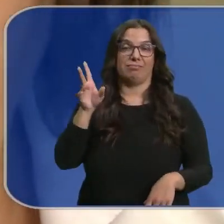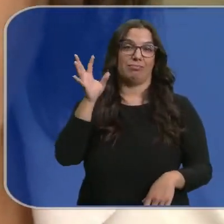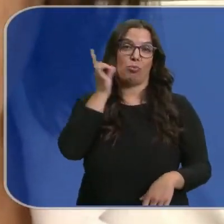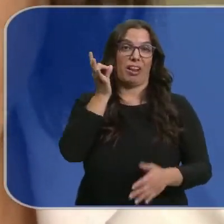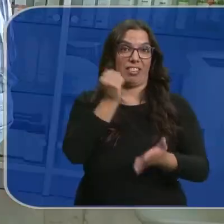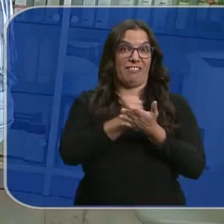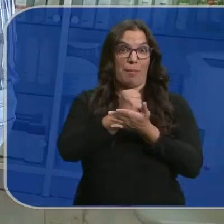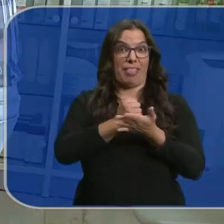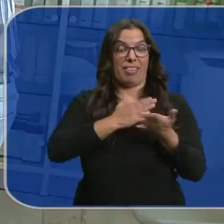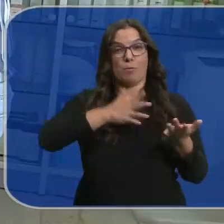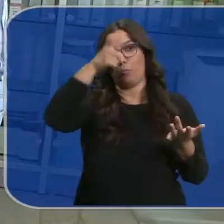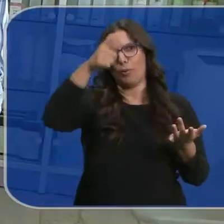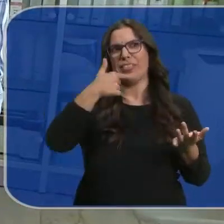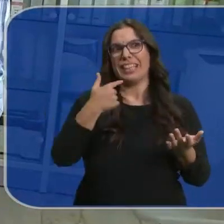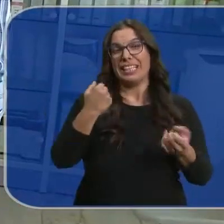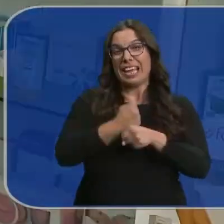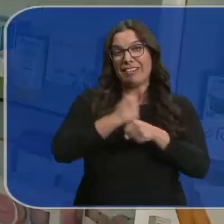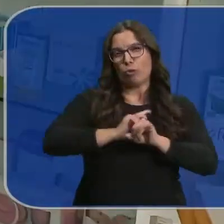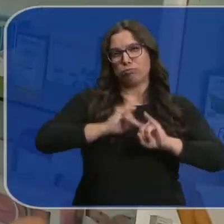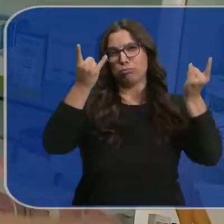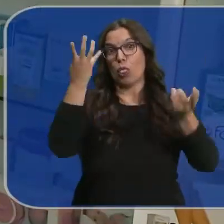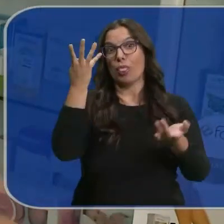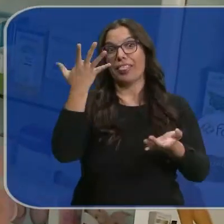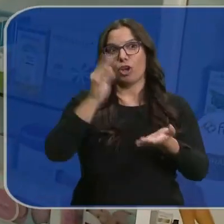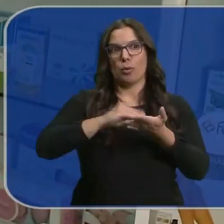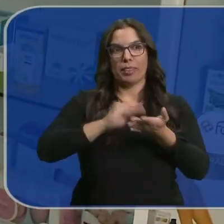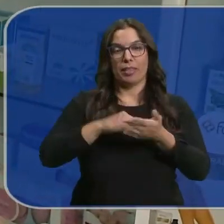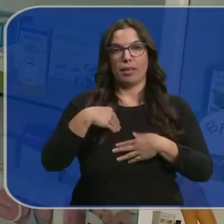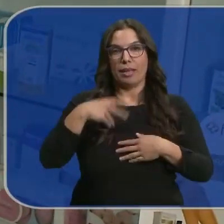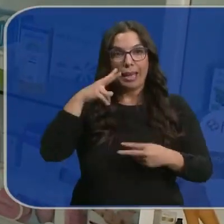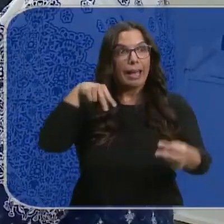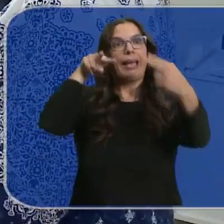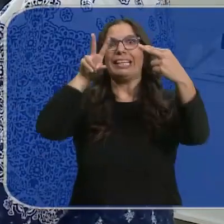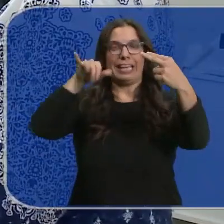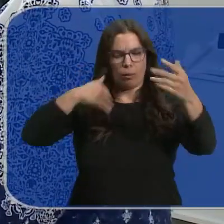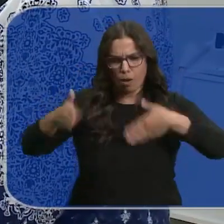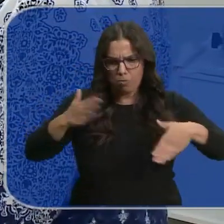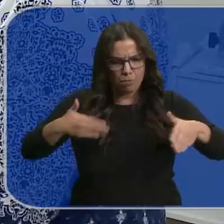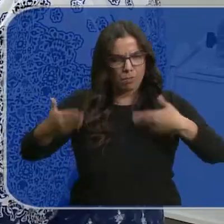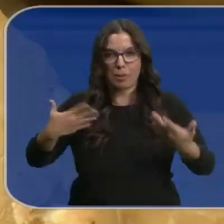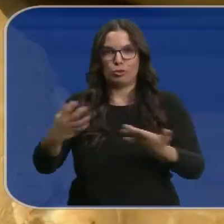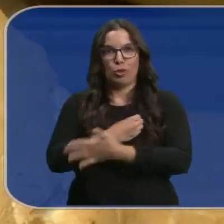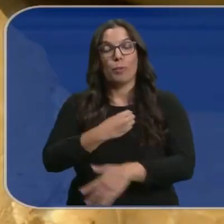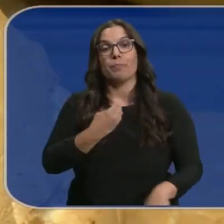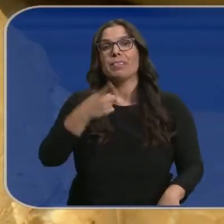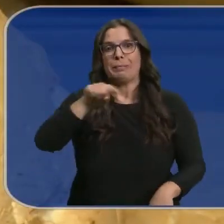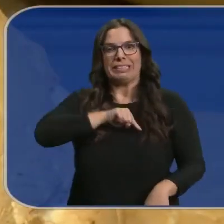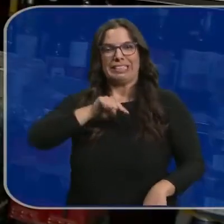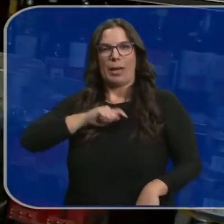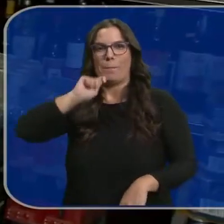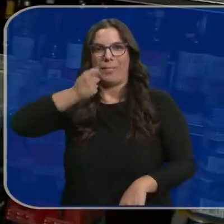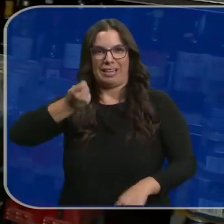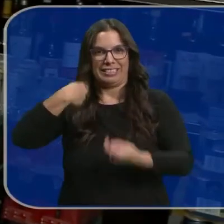farmacéutica del pueblo, se quintuplica el trabajo. A veces es ni levantas la vista para verles la cara. Y esa sensación también se vive en la